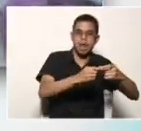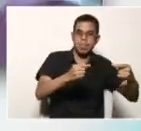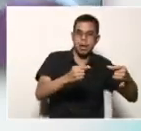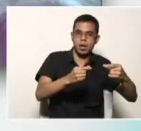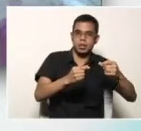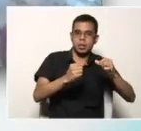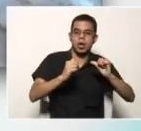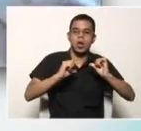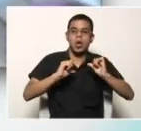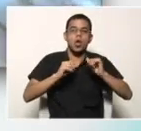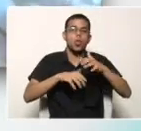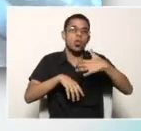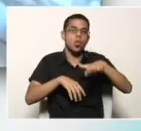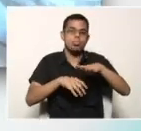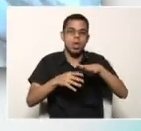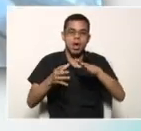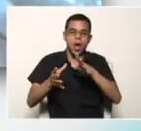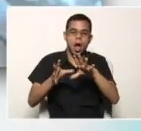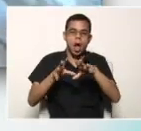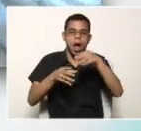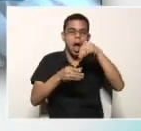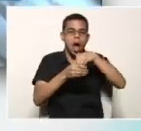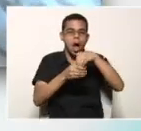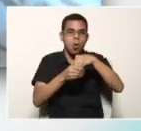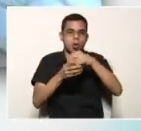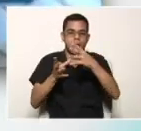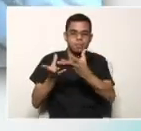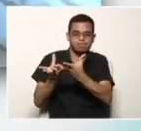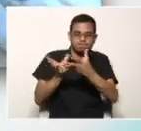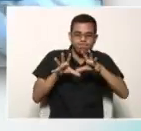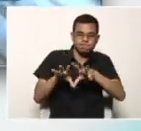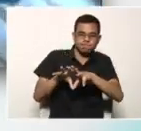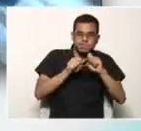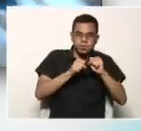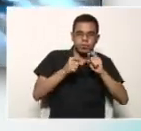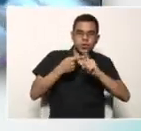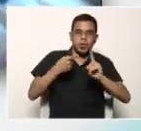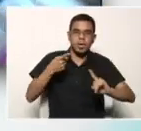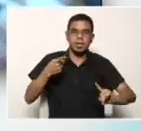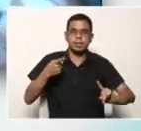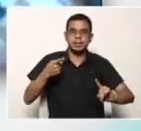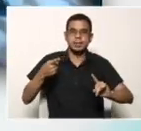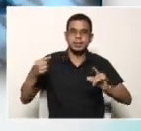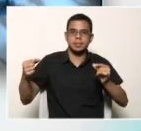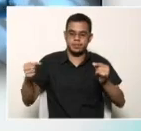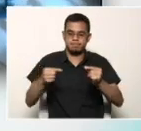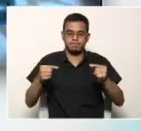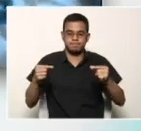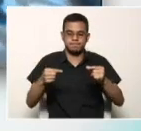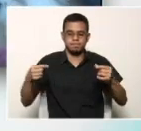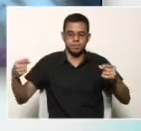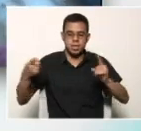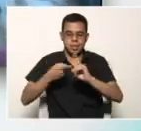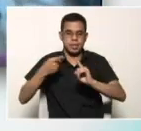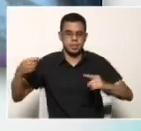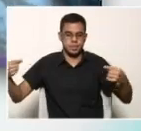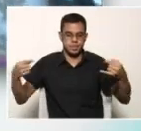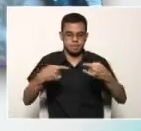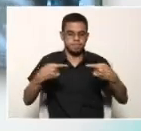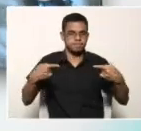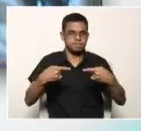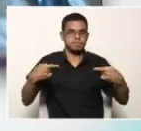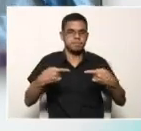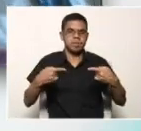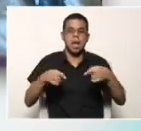a chequear los dos cables de la polaridad de la plancha con el toma corriente y la continuidad que